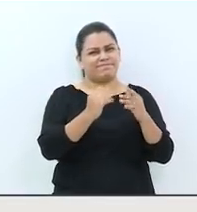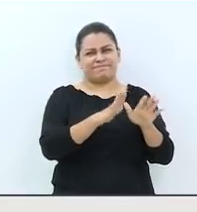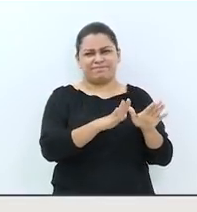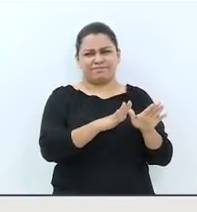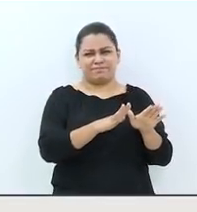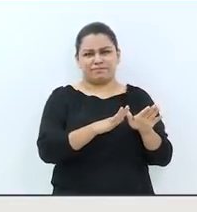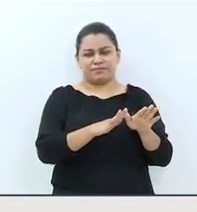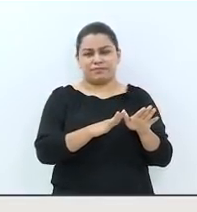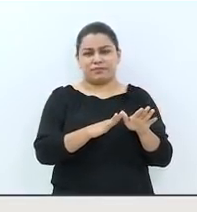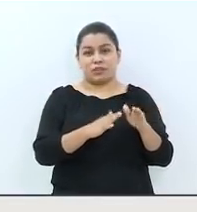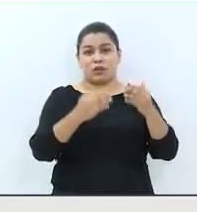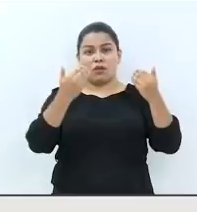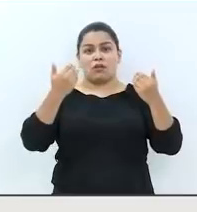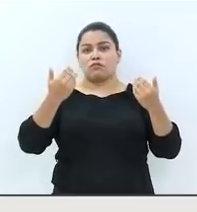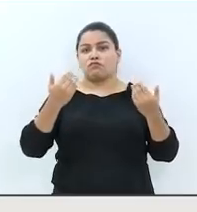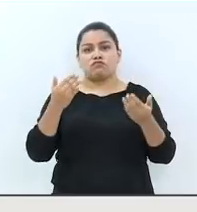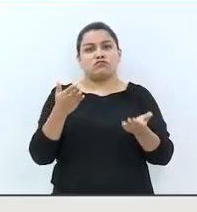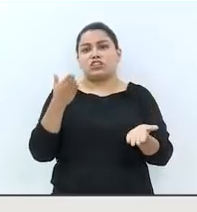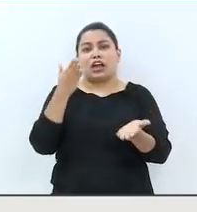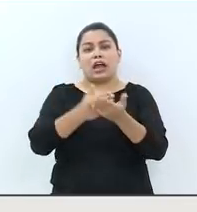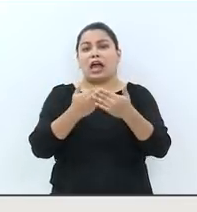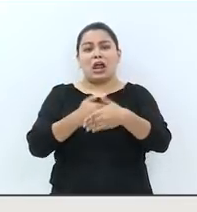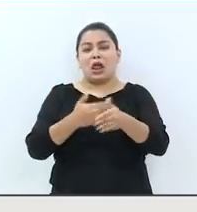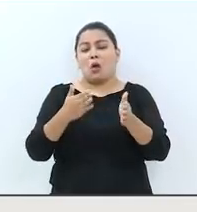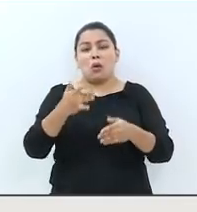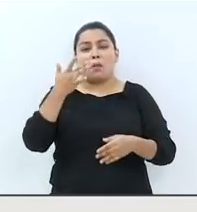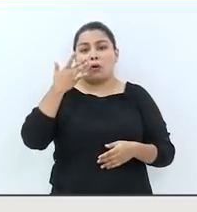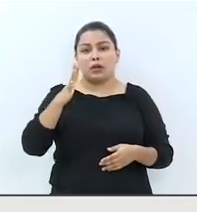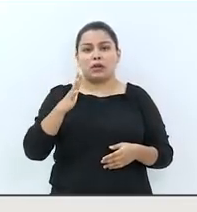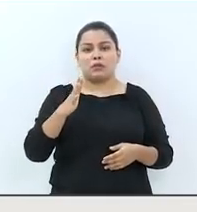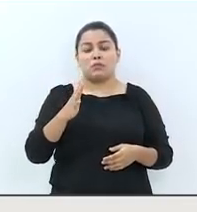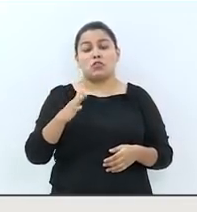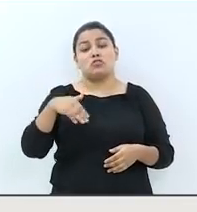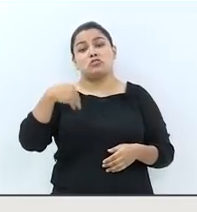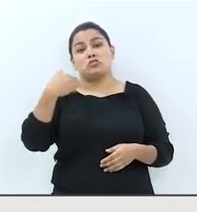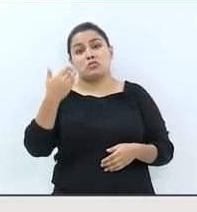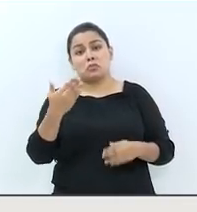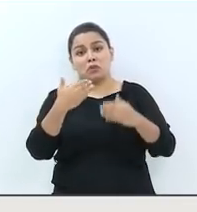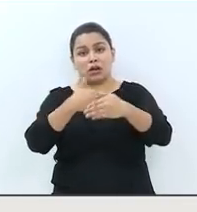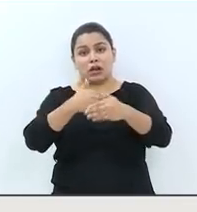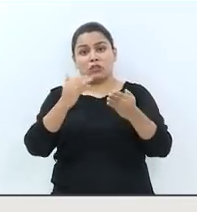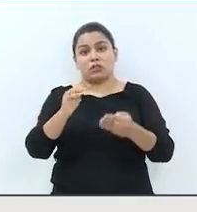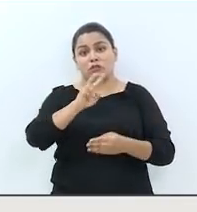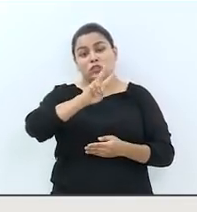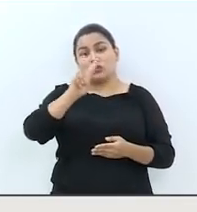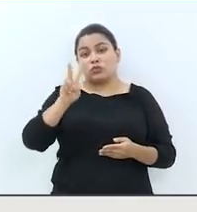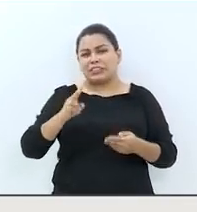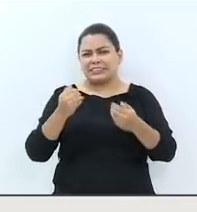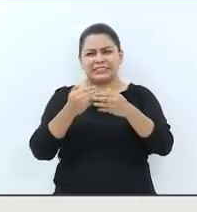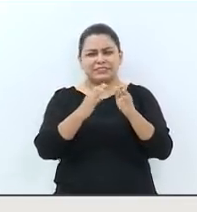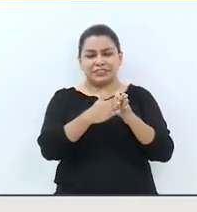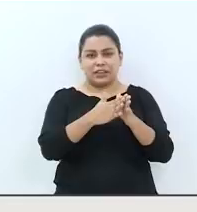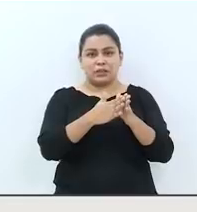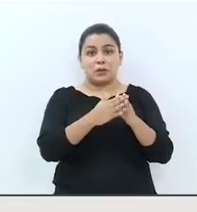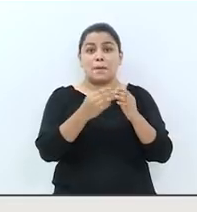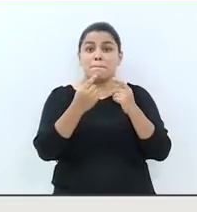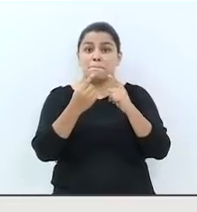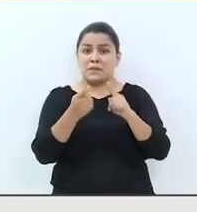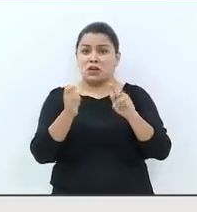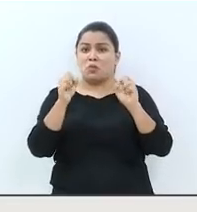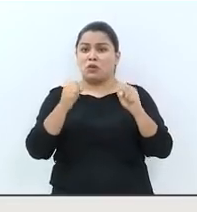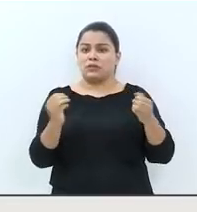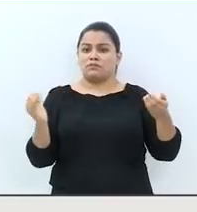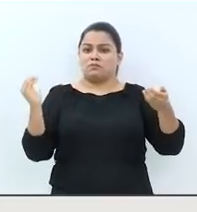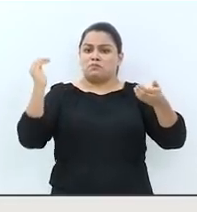lo físico y lo digital. Pero imagínense que con este concepto nosotros podemos unificar ambas realidades